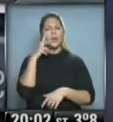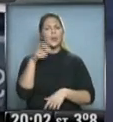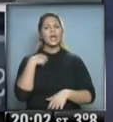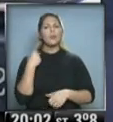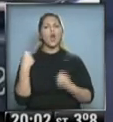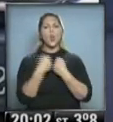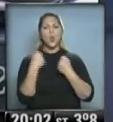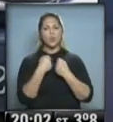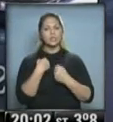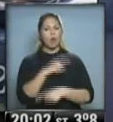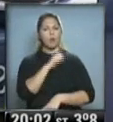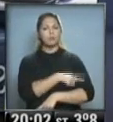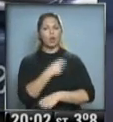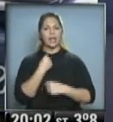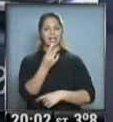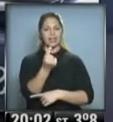por el poder y el dinero.